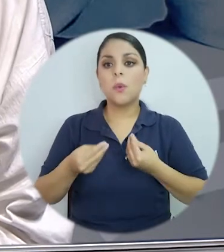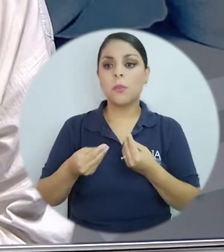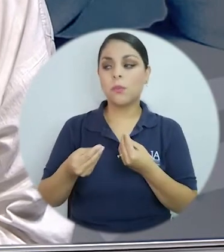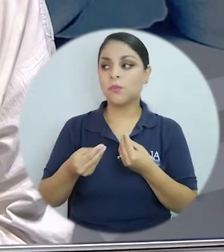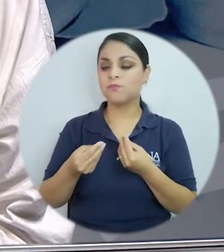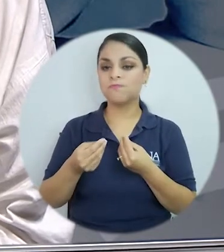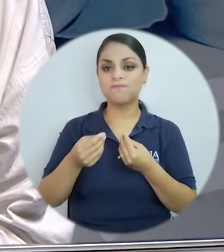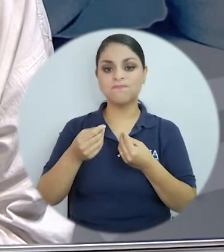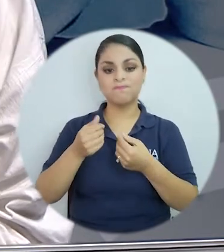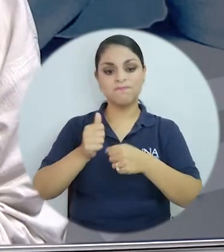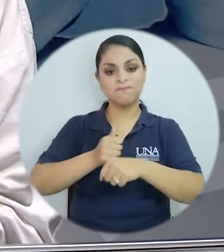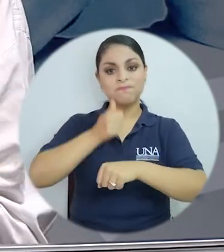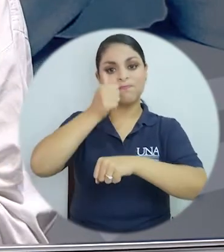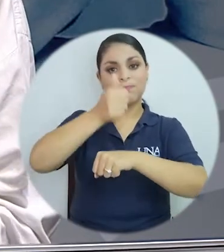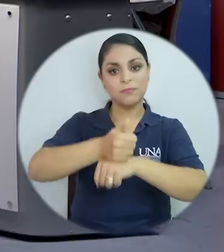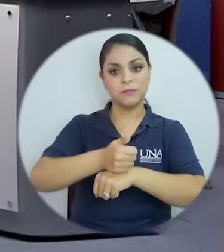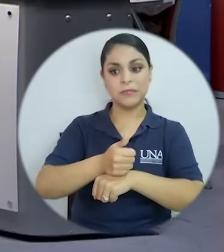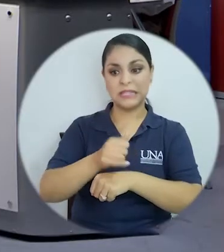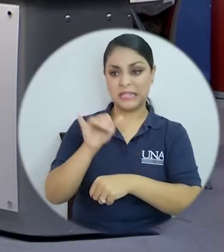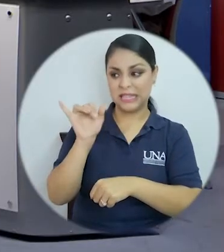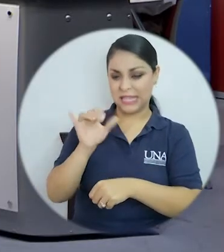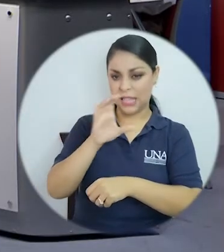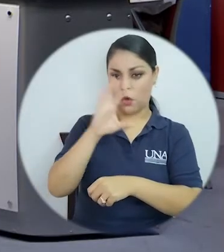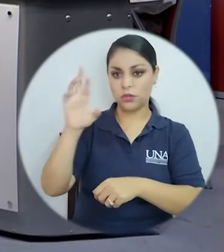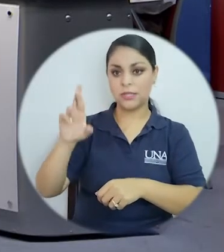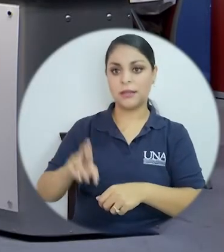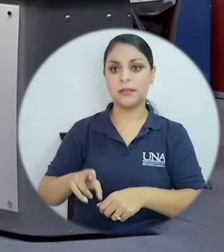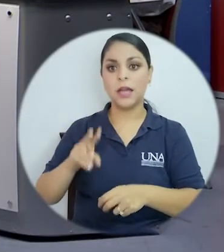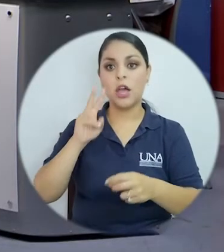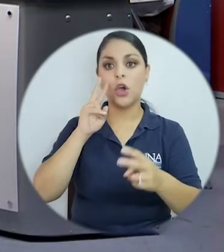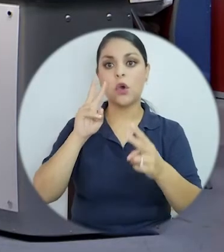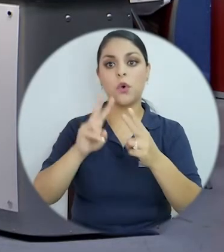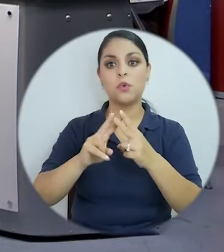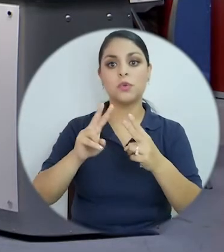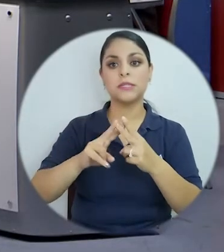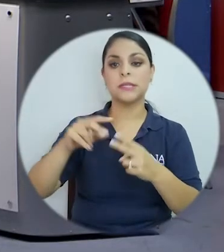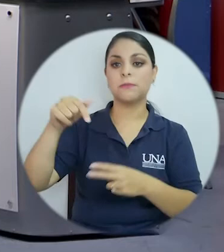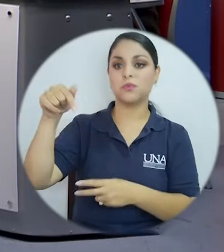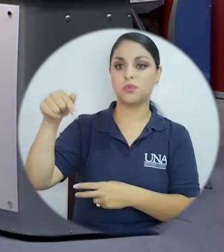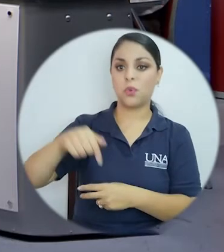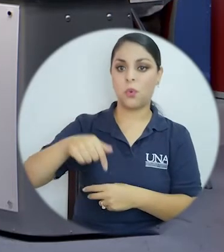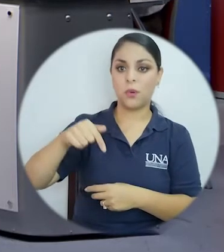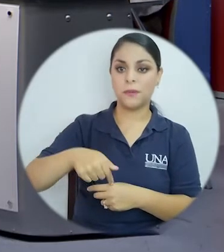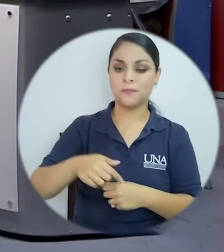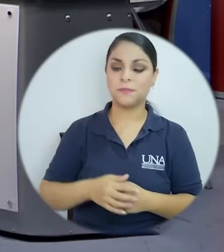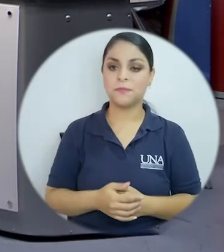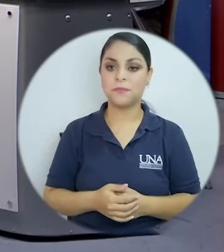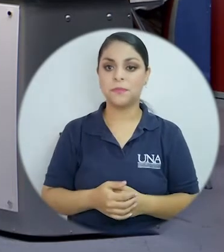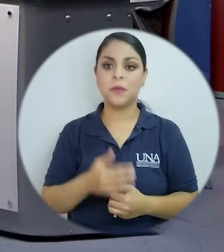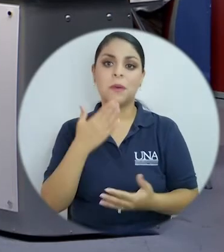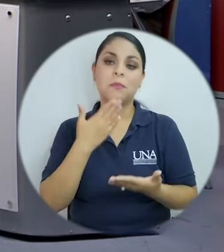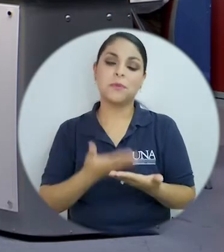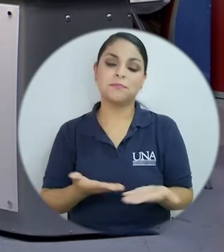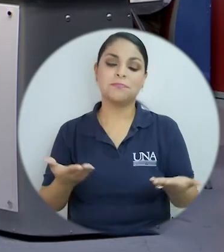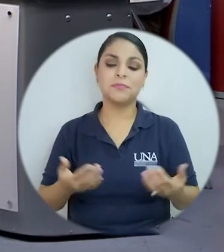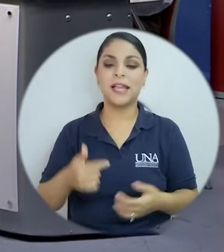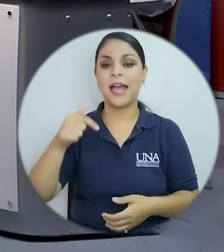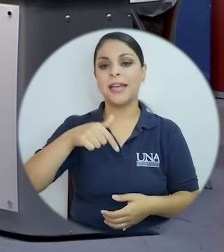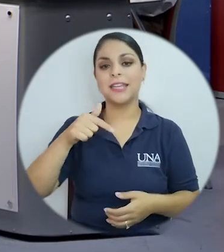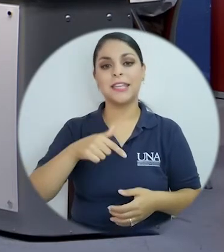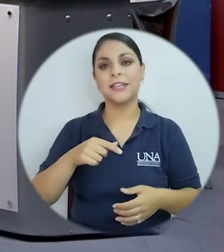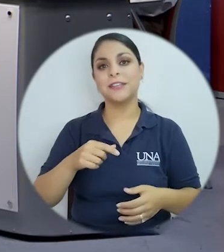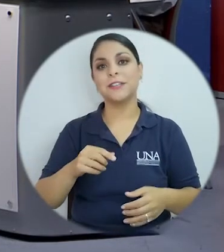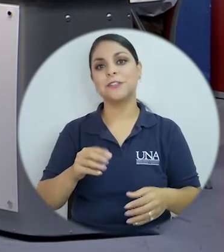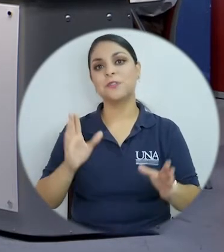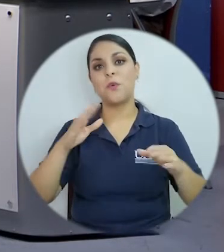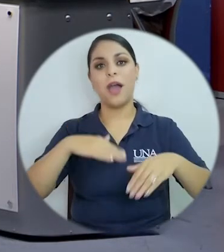consolidaron esa Costa Rica que conocemos hoy? No hay que decir que aquí hubo un reino de los